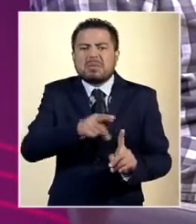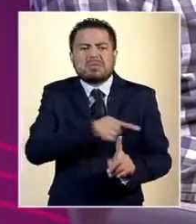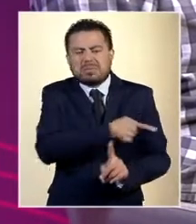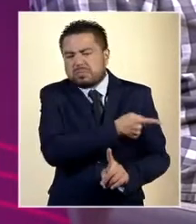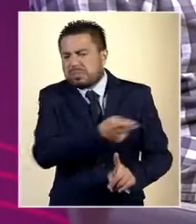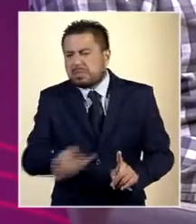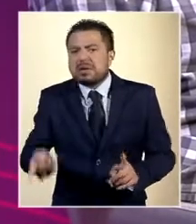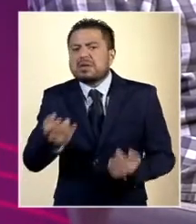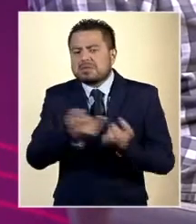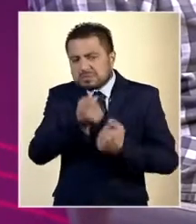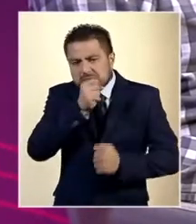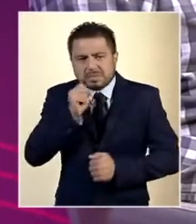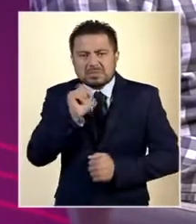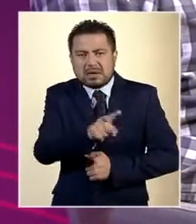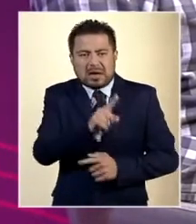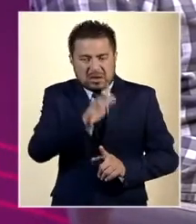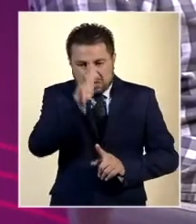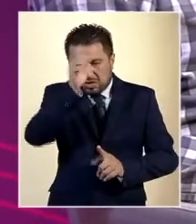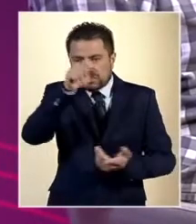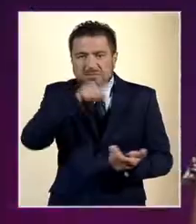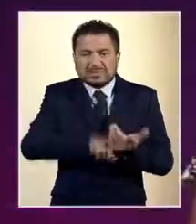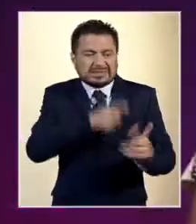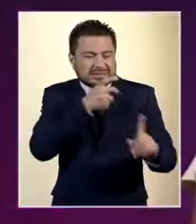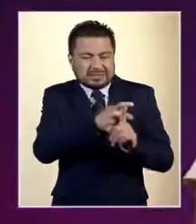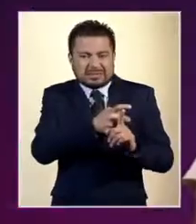pobre también en esos términos